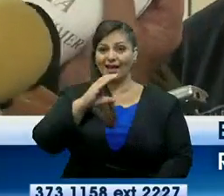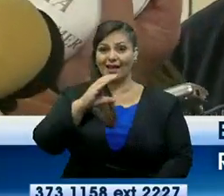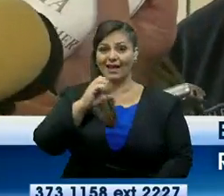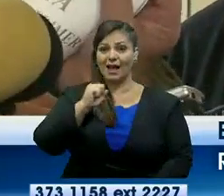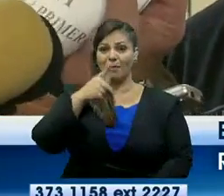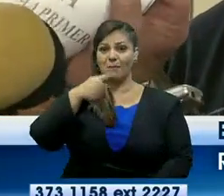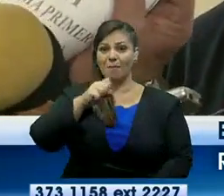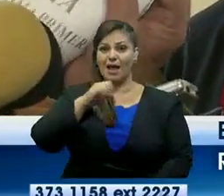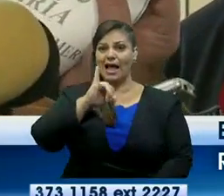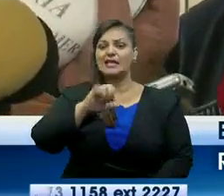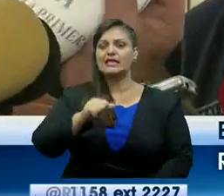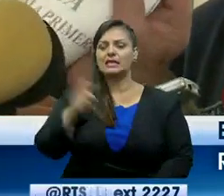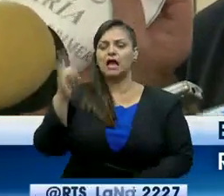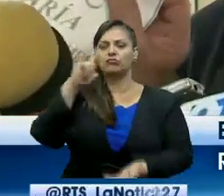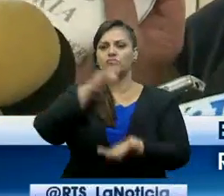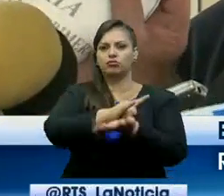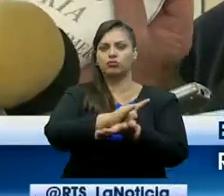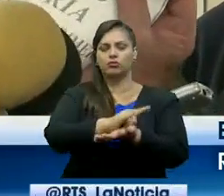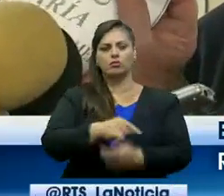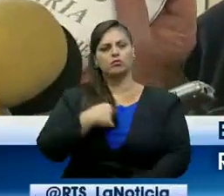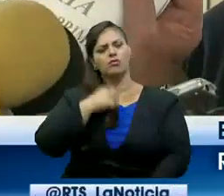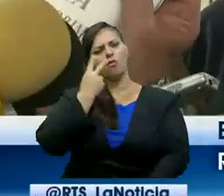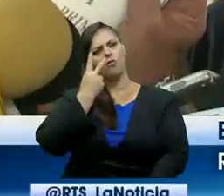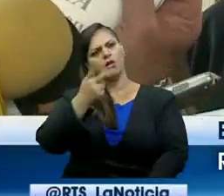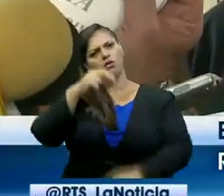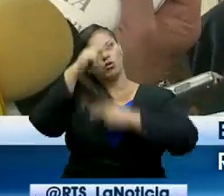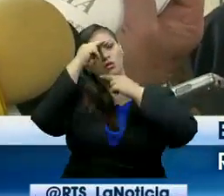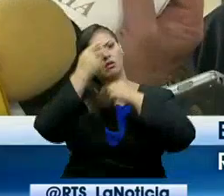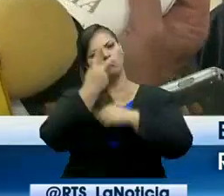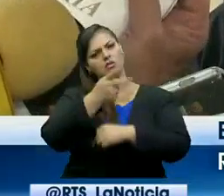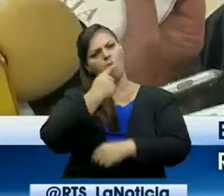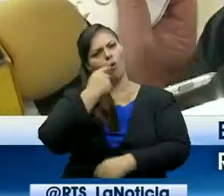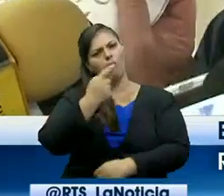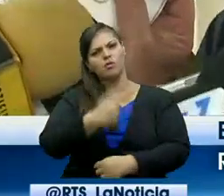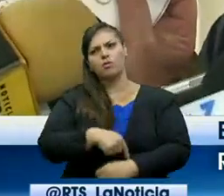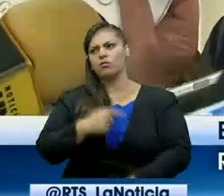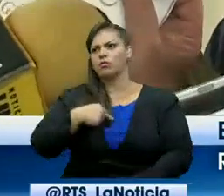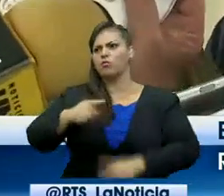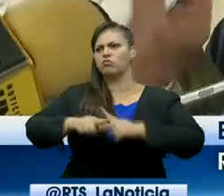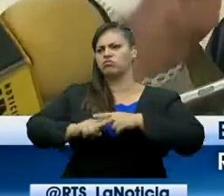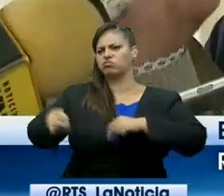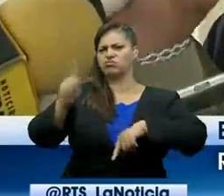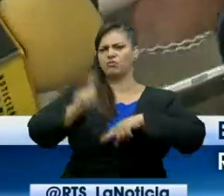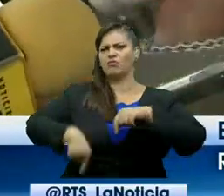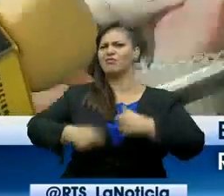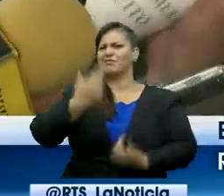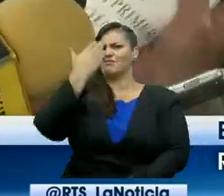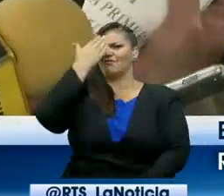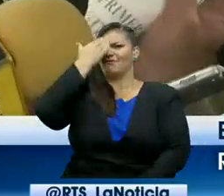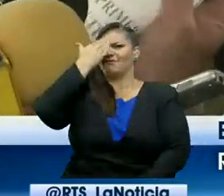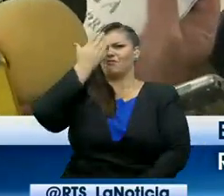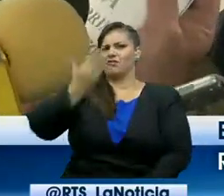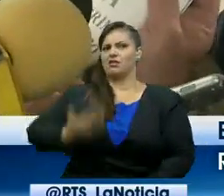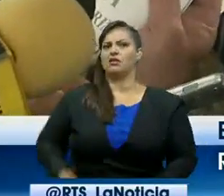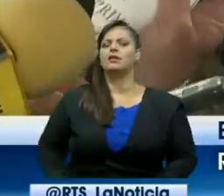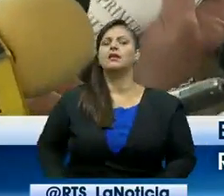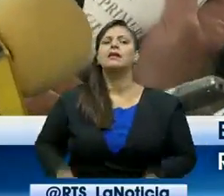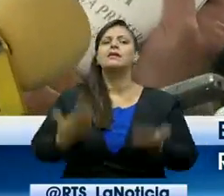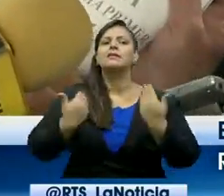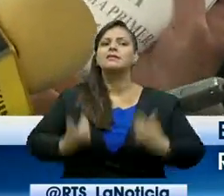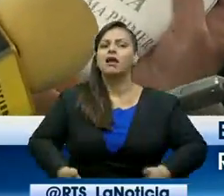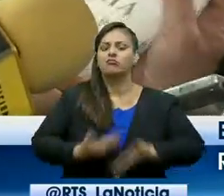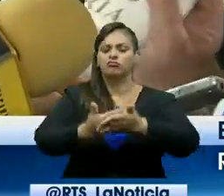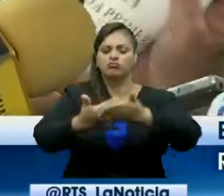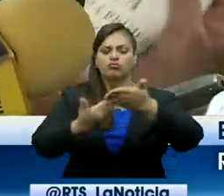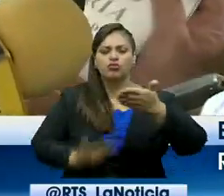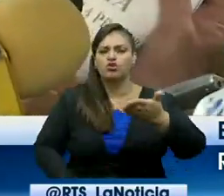decidí cancelar el vuelo porque sabía que no podía irme. Y le he entregado toda la